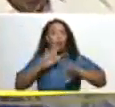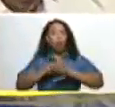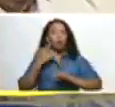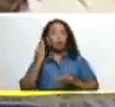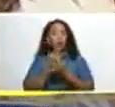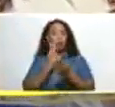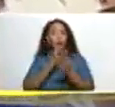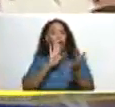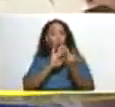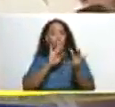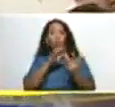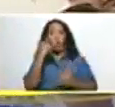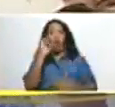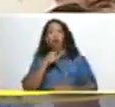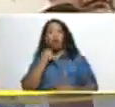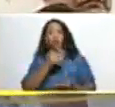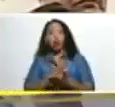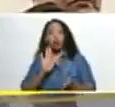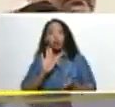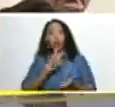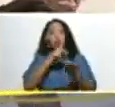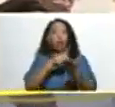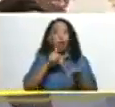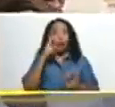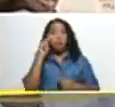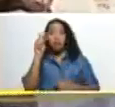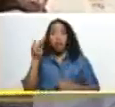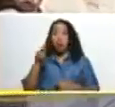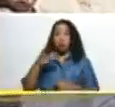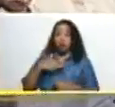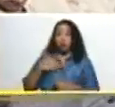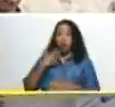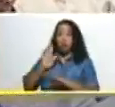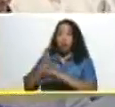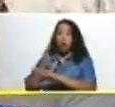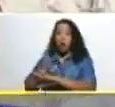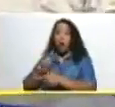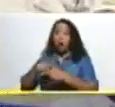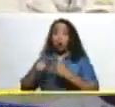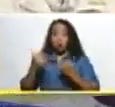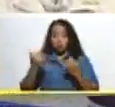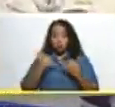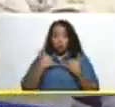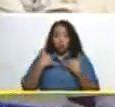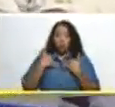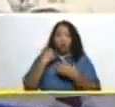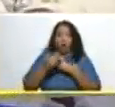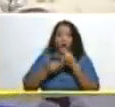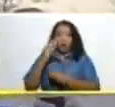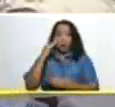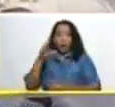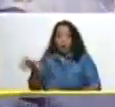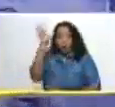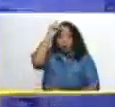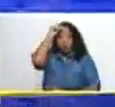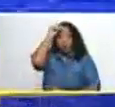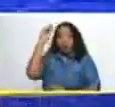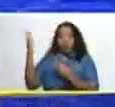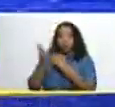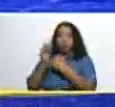la muerte. Uno llega y mira lo que puede pasar y entonces uno también agarra la experiencia para el